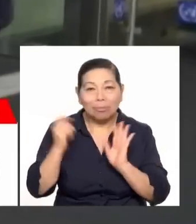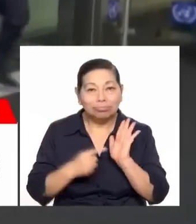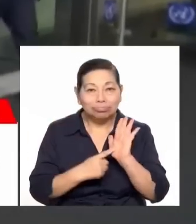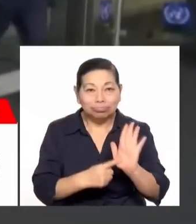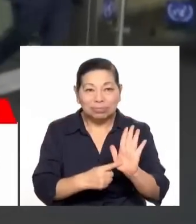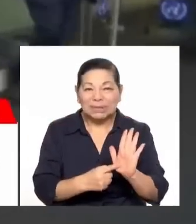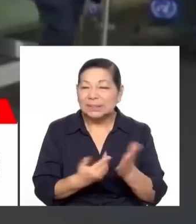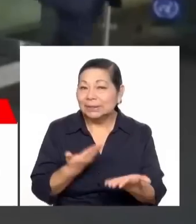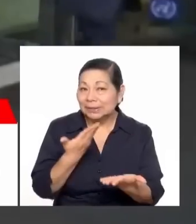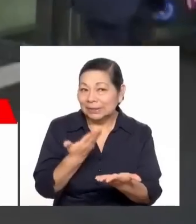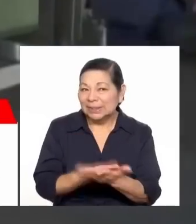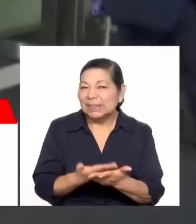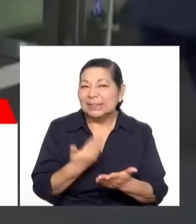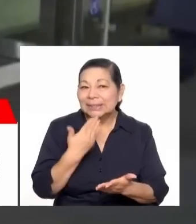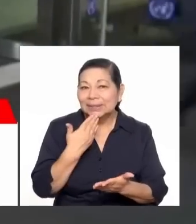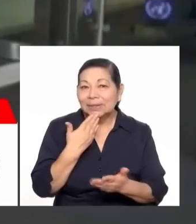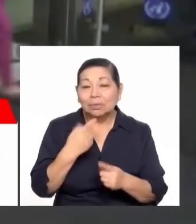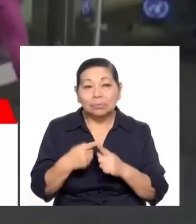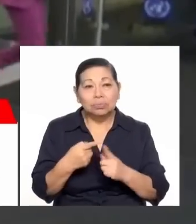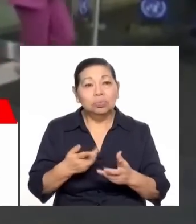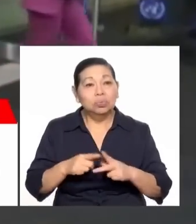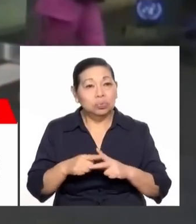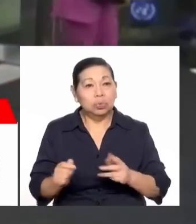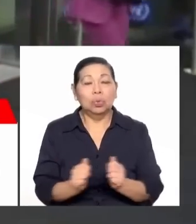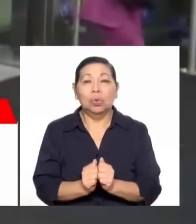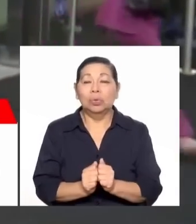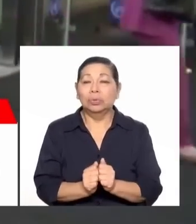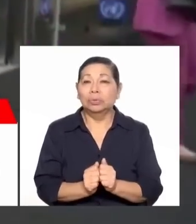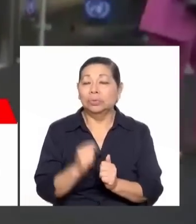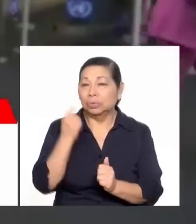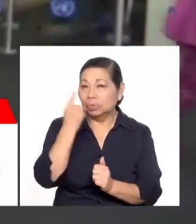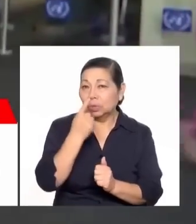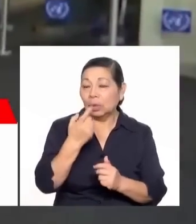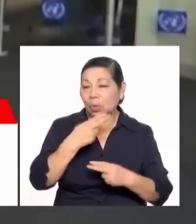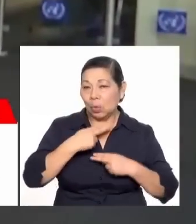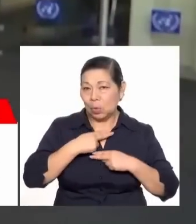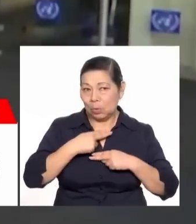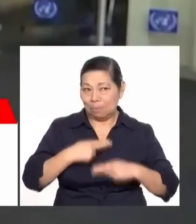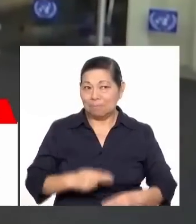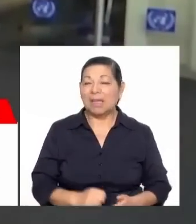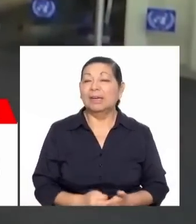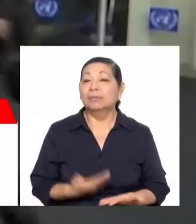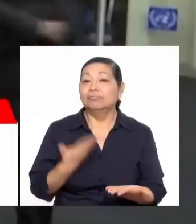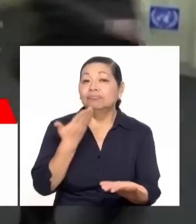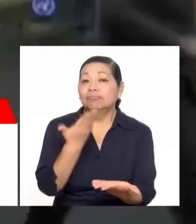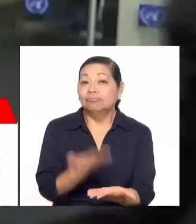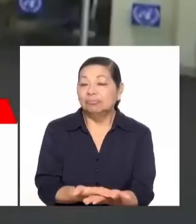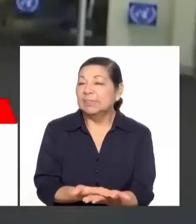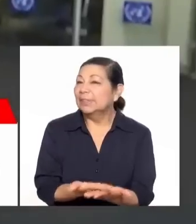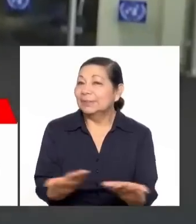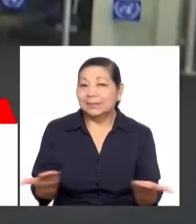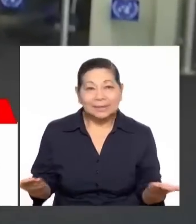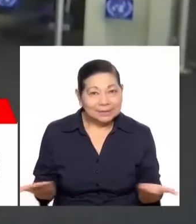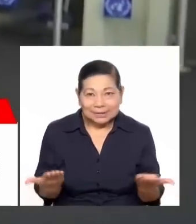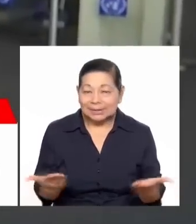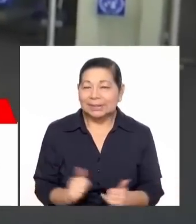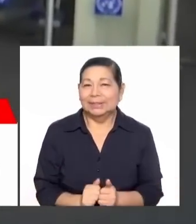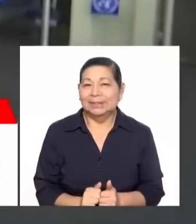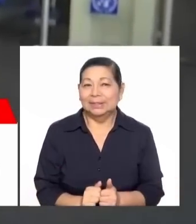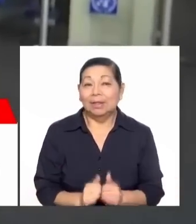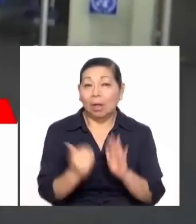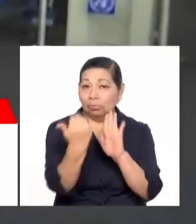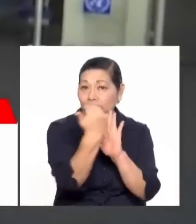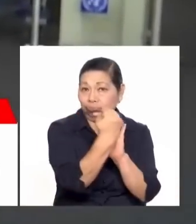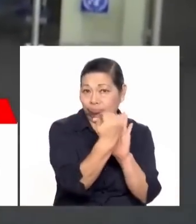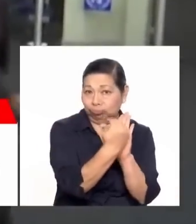que propuso Perú, fue una Amazonía con rostro humano. Propuesta que fue incluida dentro de la